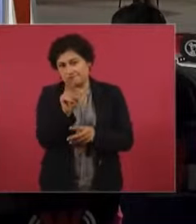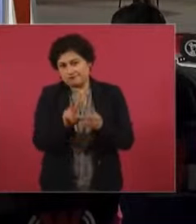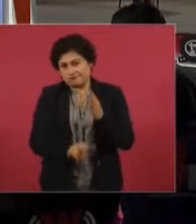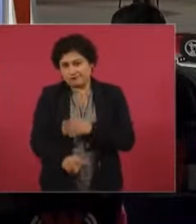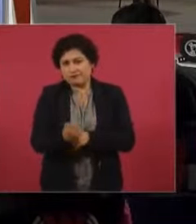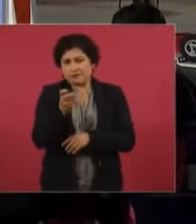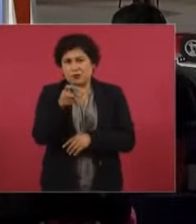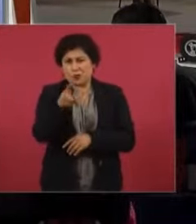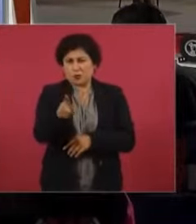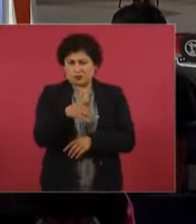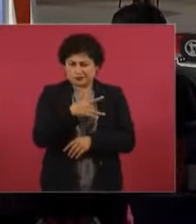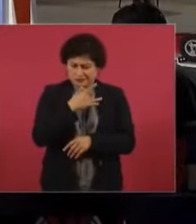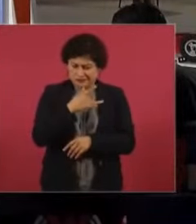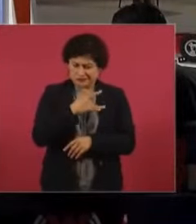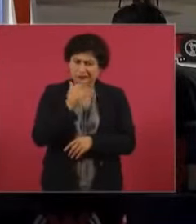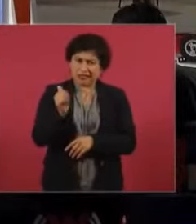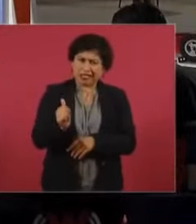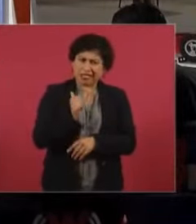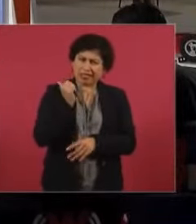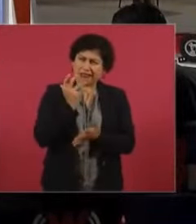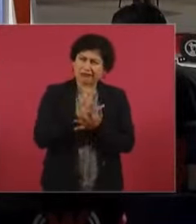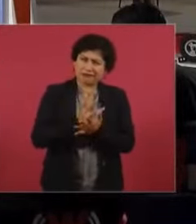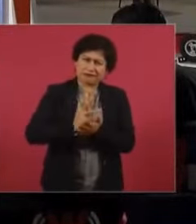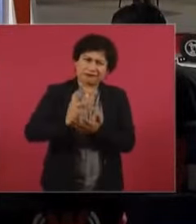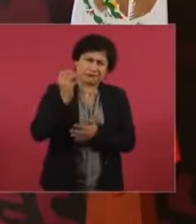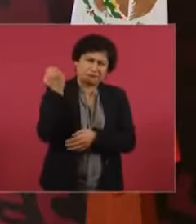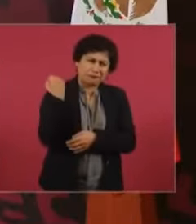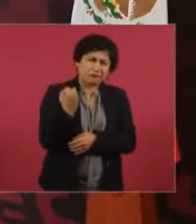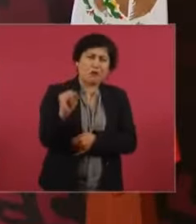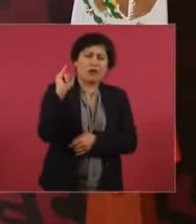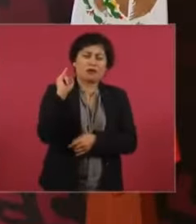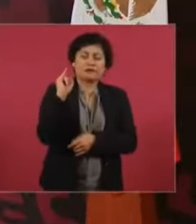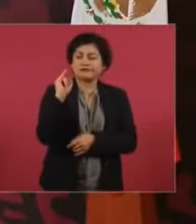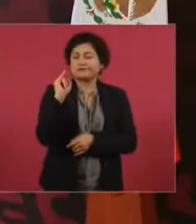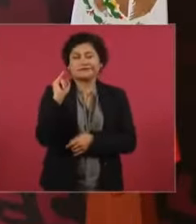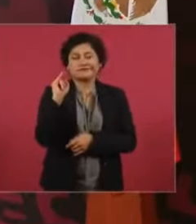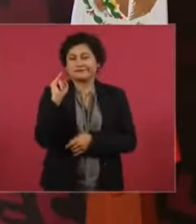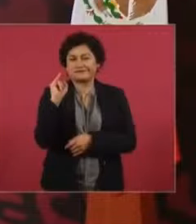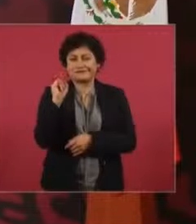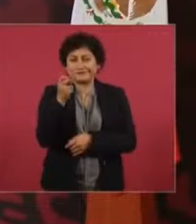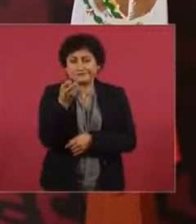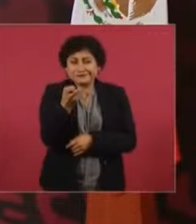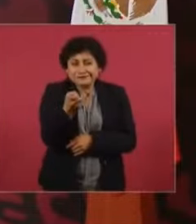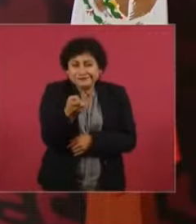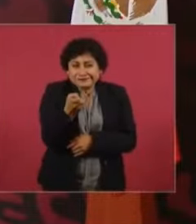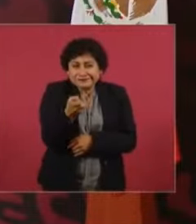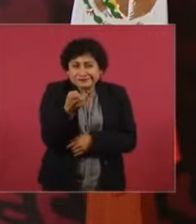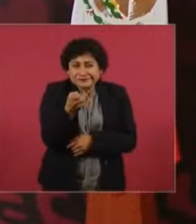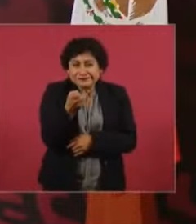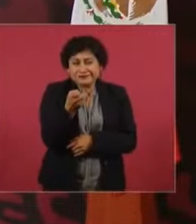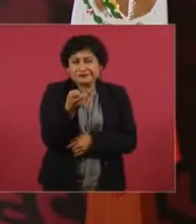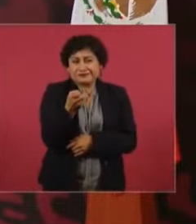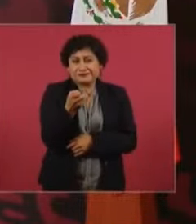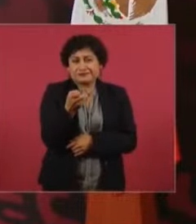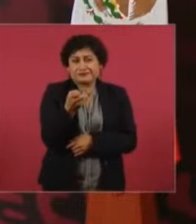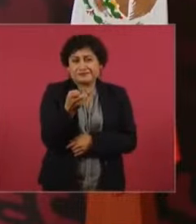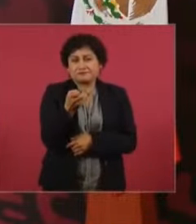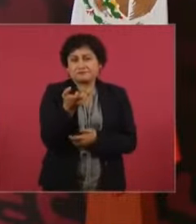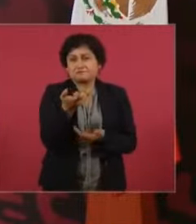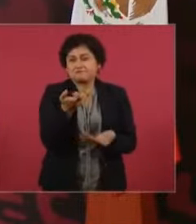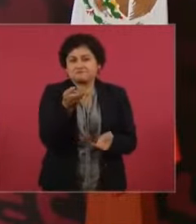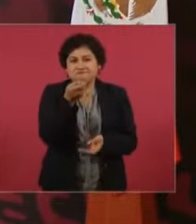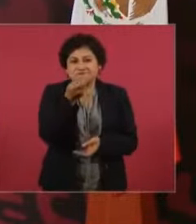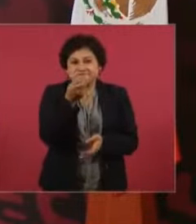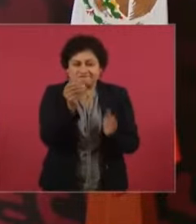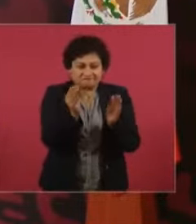yo que me encuentro en varios chats de WhatsApp con varios colegas, ha sido días y horas asiagas muy